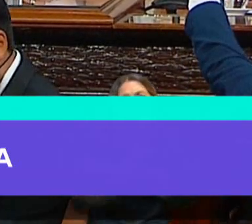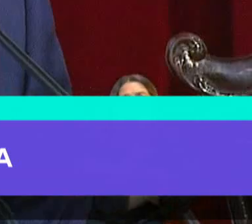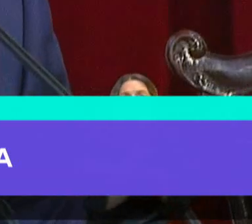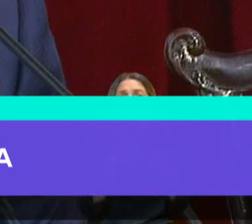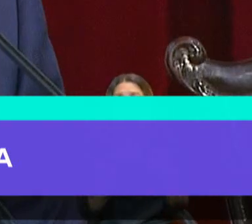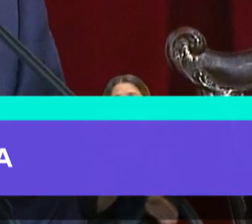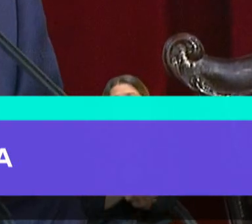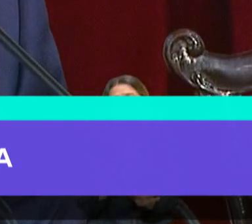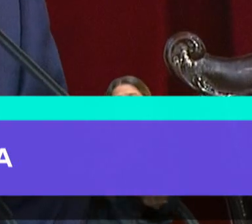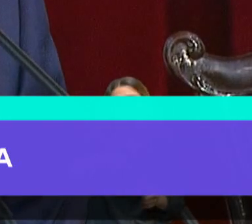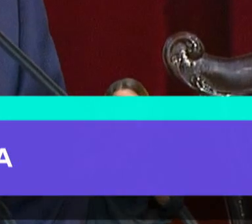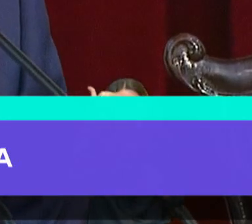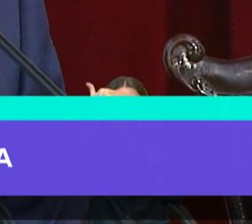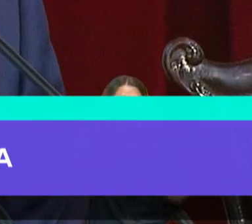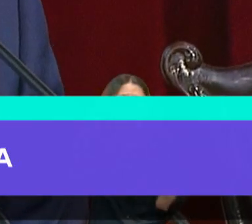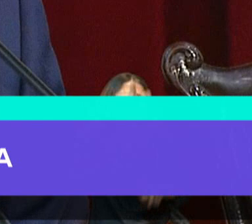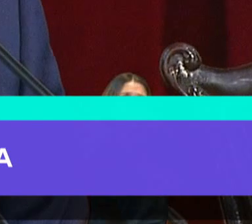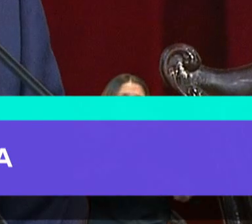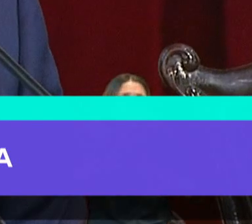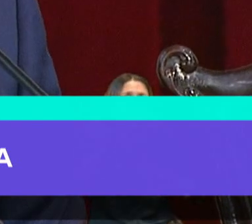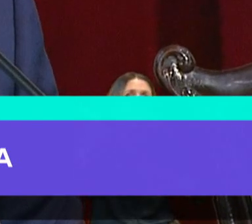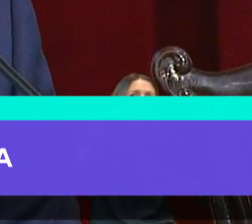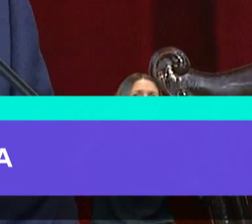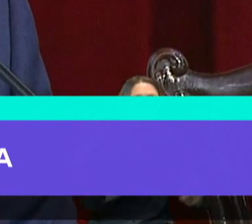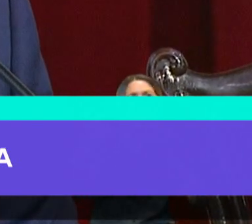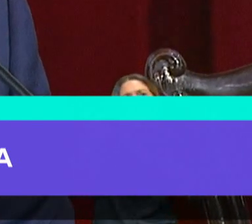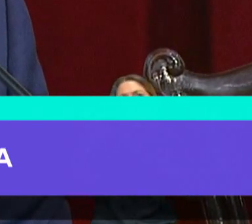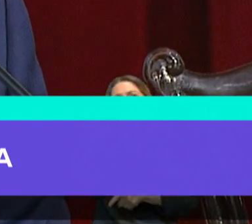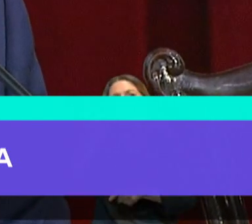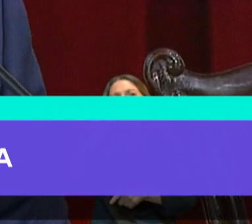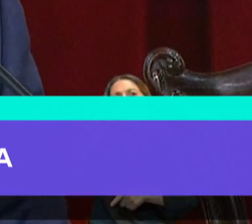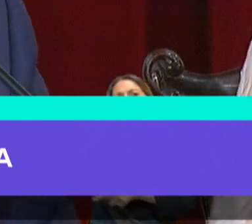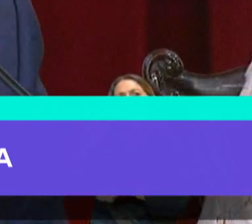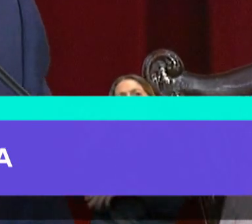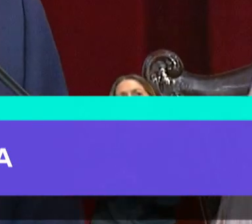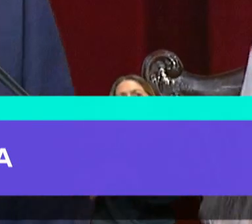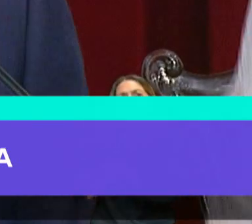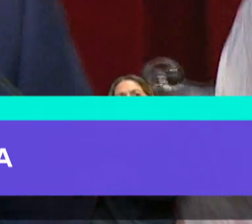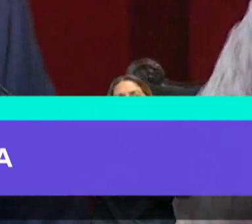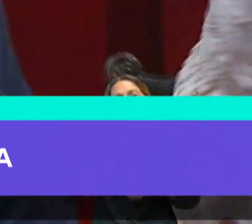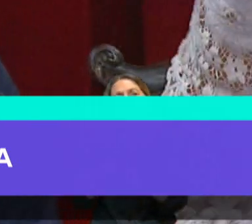esas vidas humanas y por las vidas que perdimos en el COVID, les pido a todos hacer un minuto de silencio.